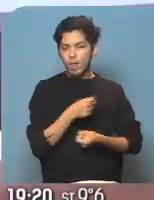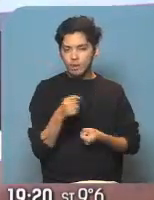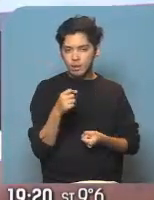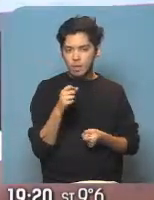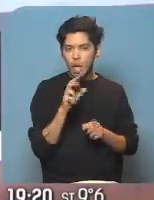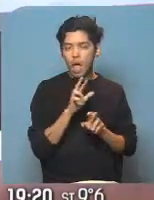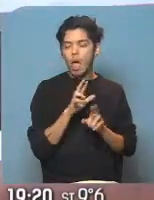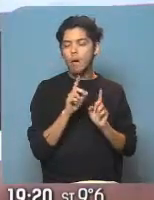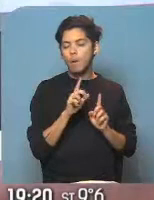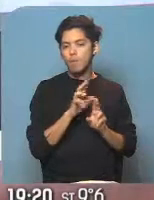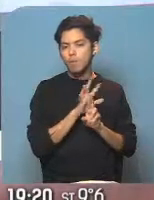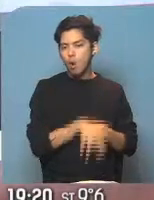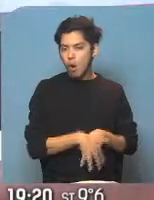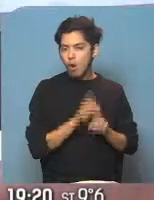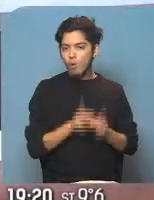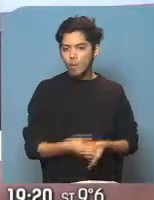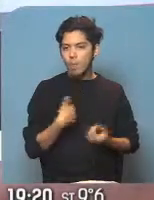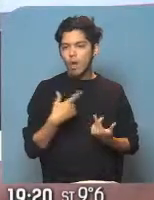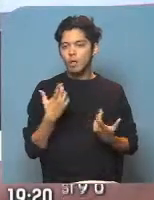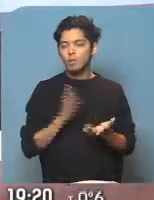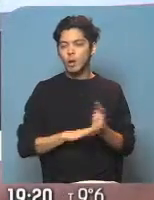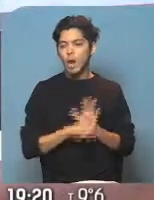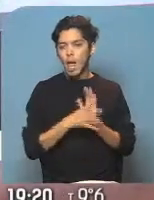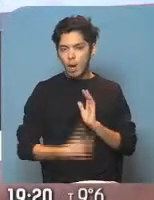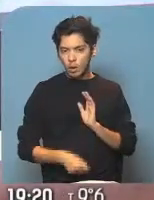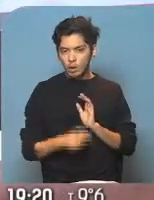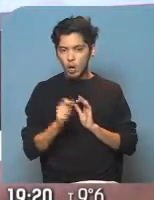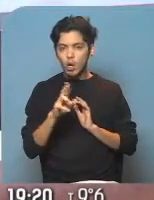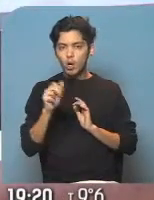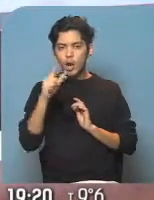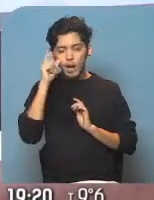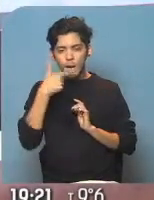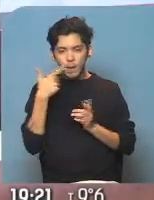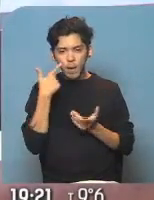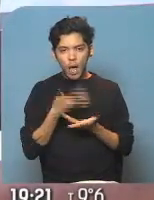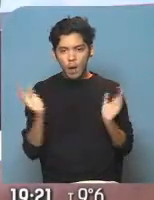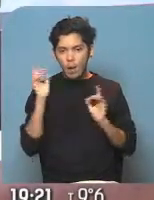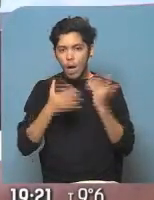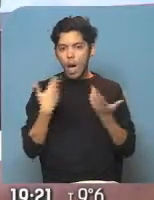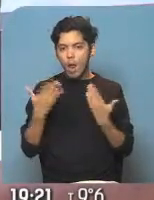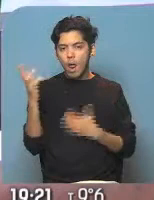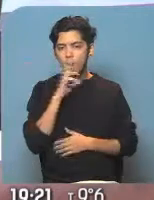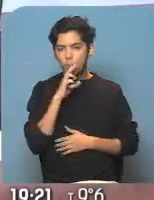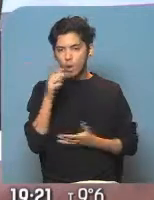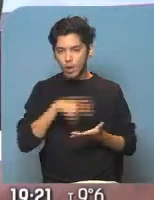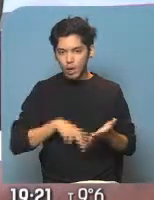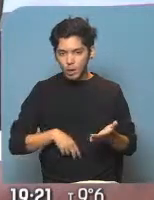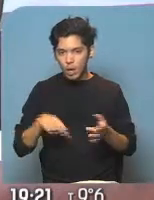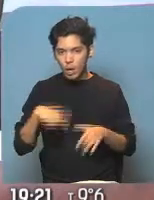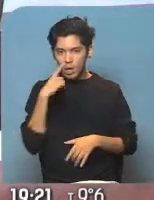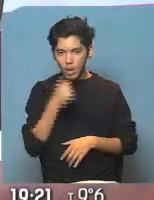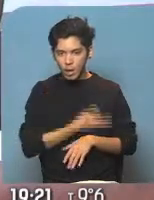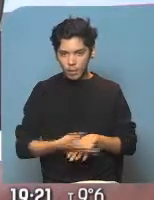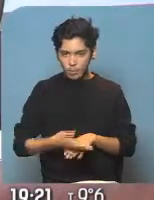a favor de la despenalización del aborto. Volvemos a tomar contacto con Alejandra Corrales mientras leen allí, Ale, el documento en esta jornada.